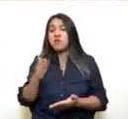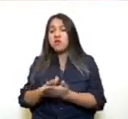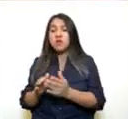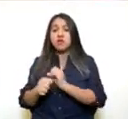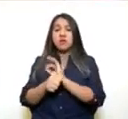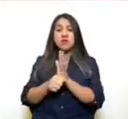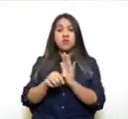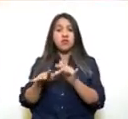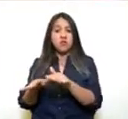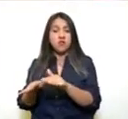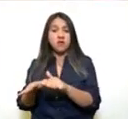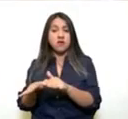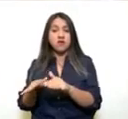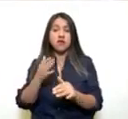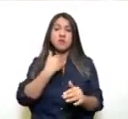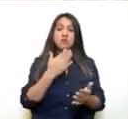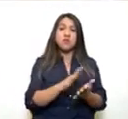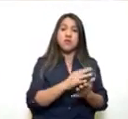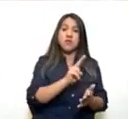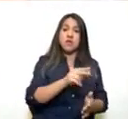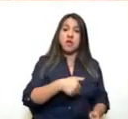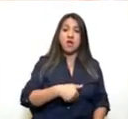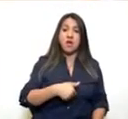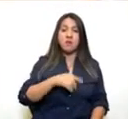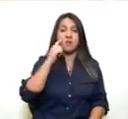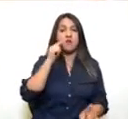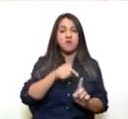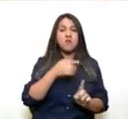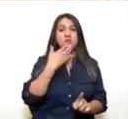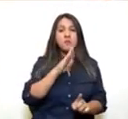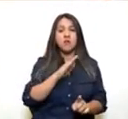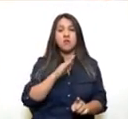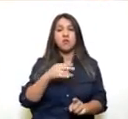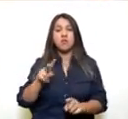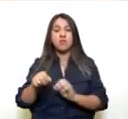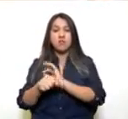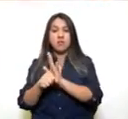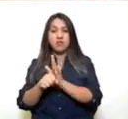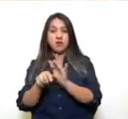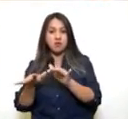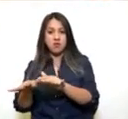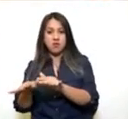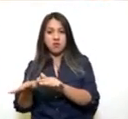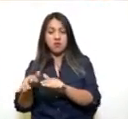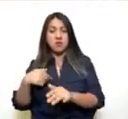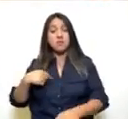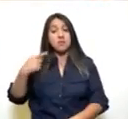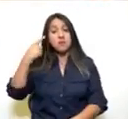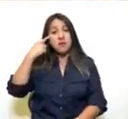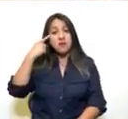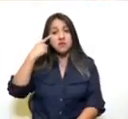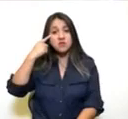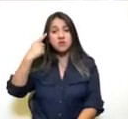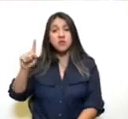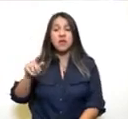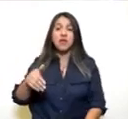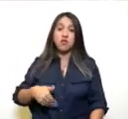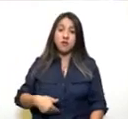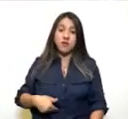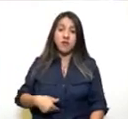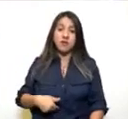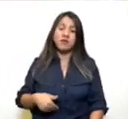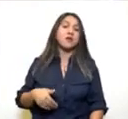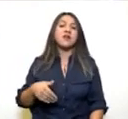19 y morirme de hambre prefiero morirme del cob y creo que el gobierno